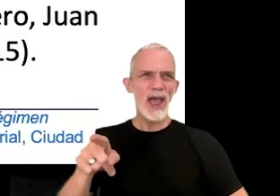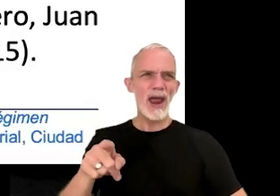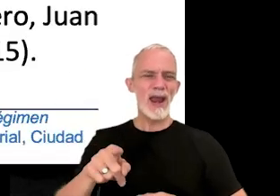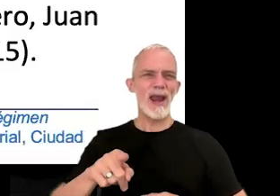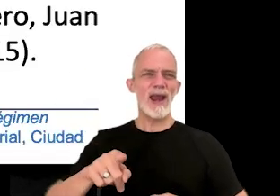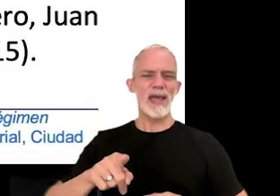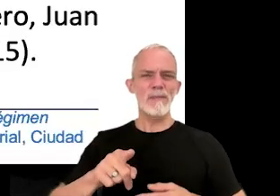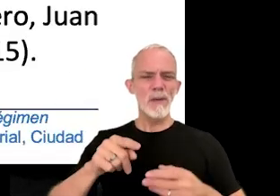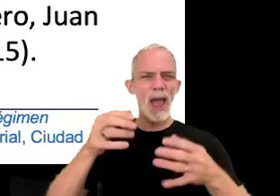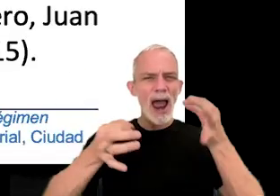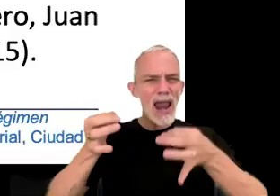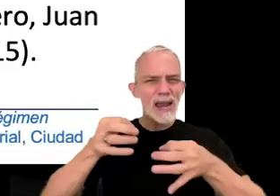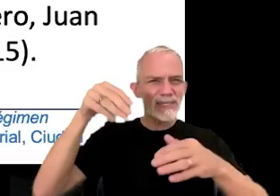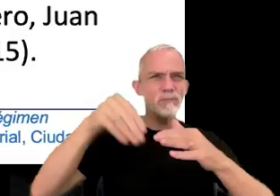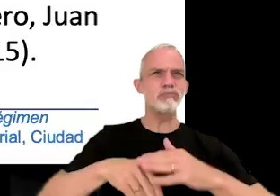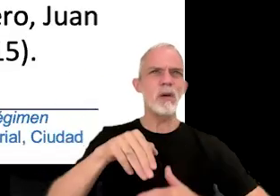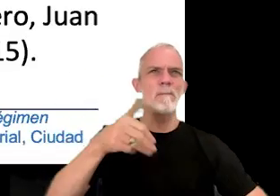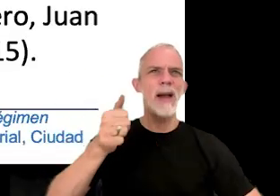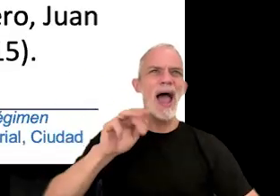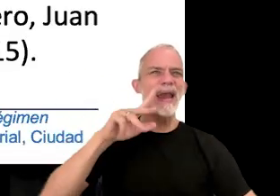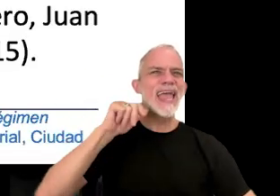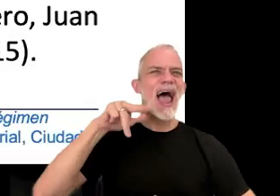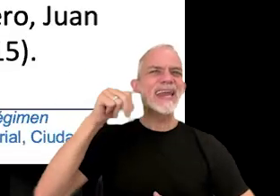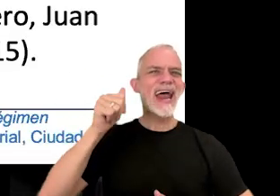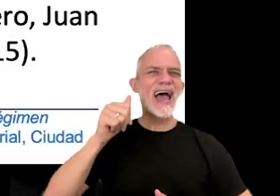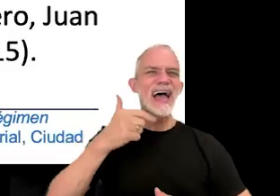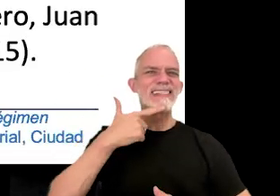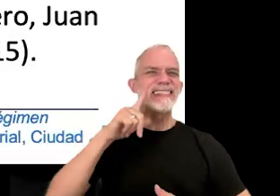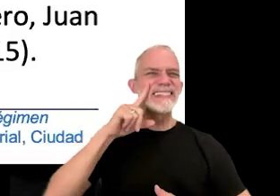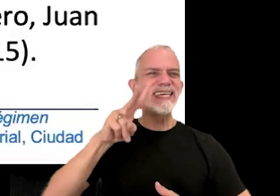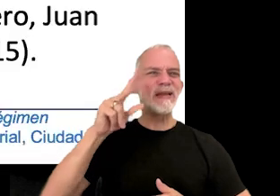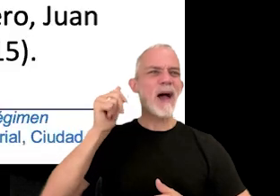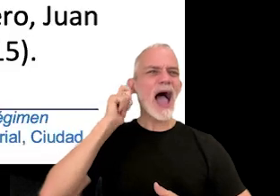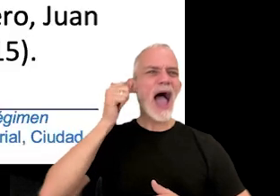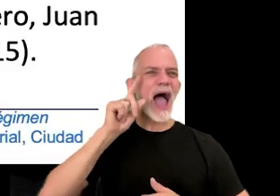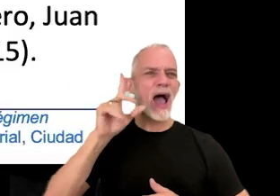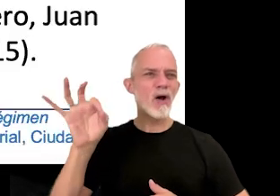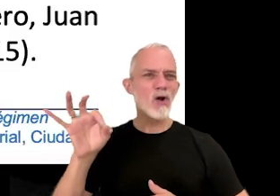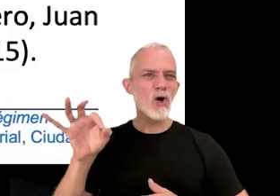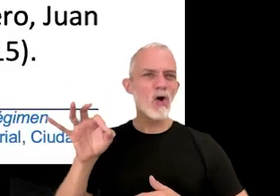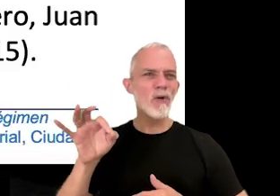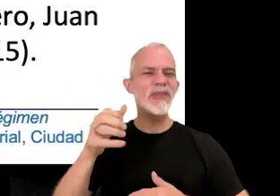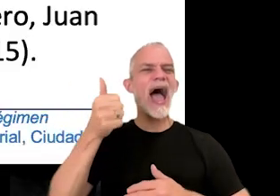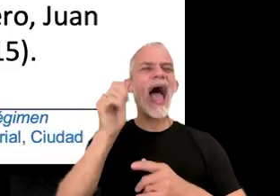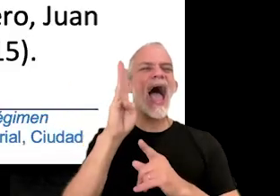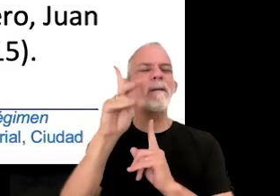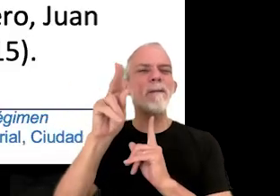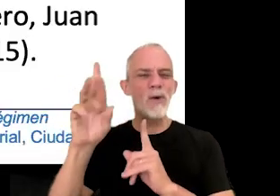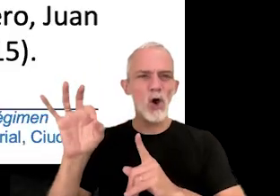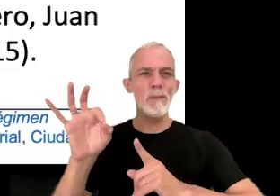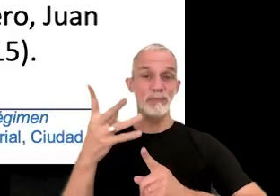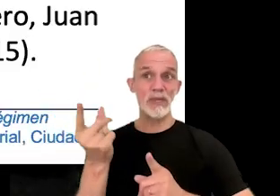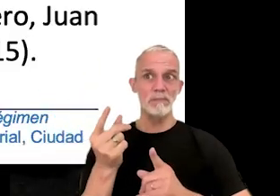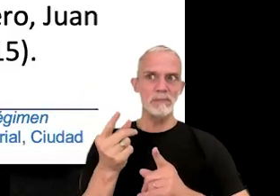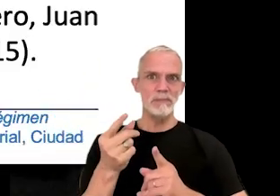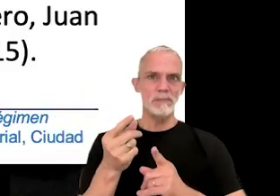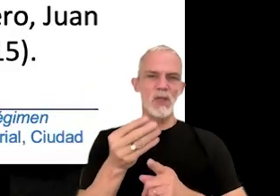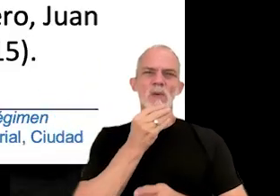de la autora Mariana Silva Abro, que trató el delito de simulación dolosa de pago en